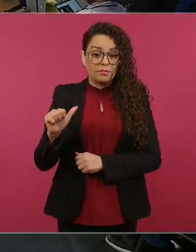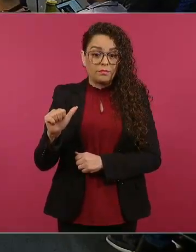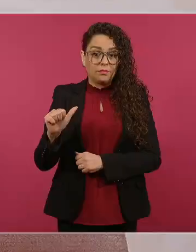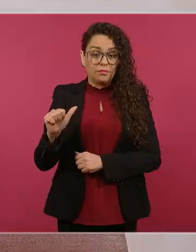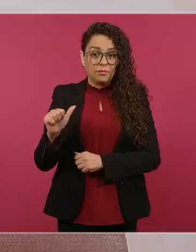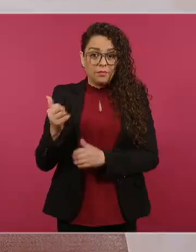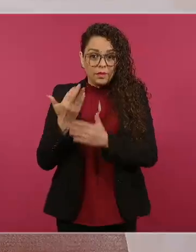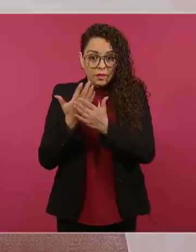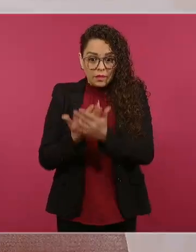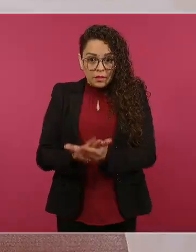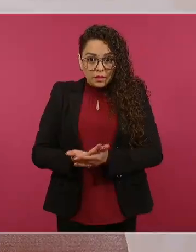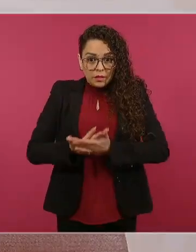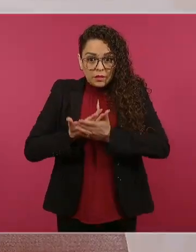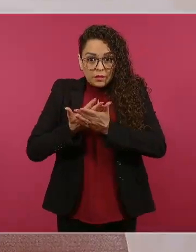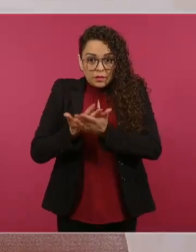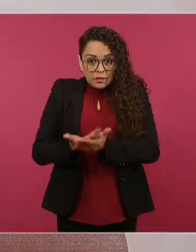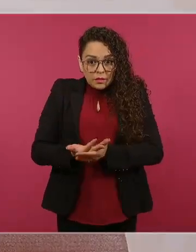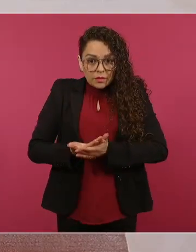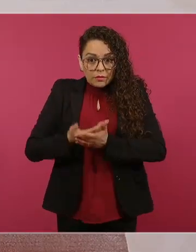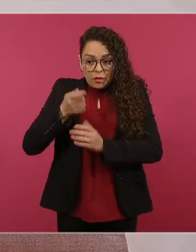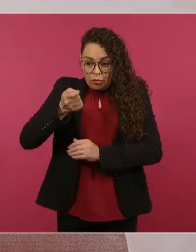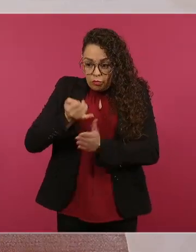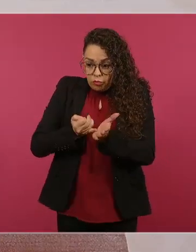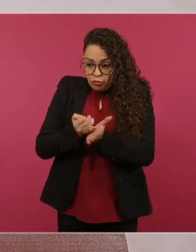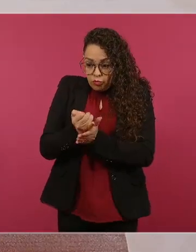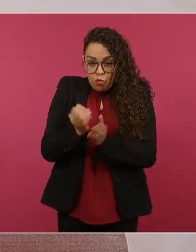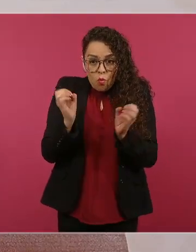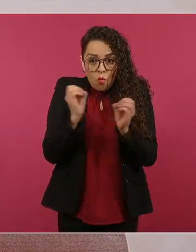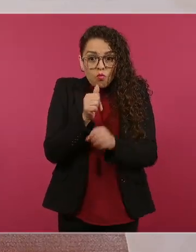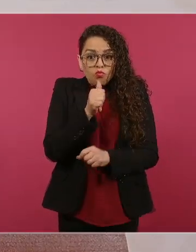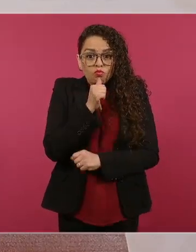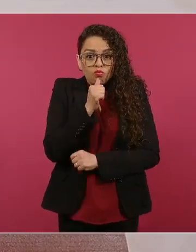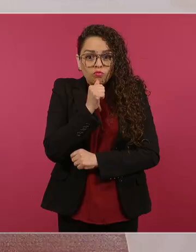Dieciocho años sin sentencia.